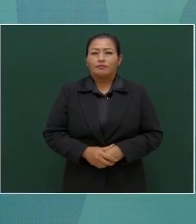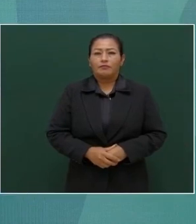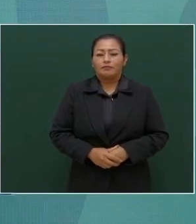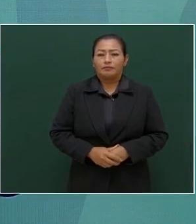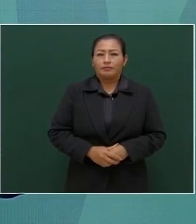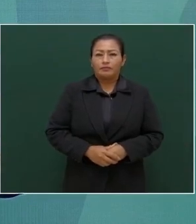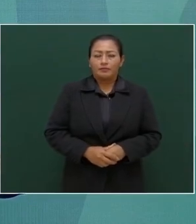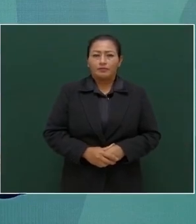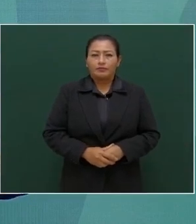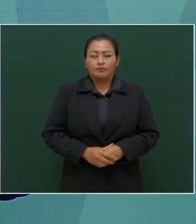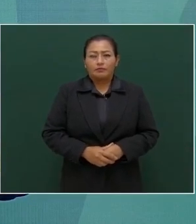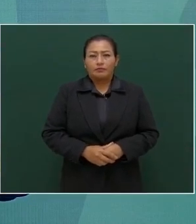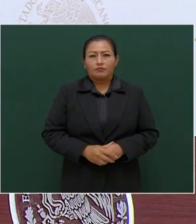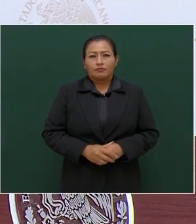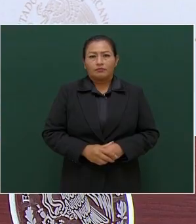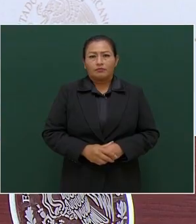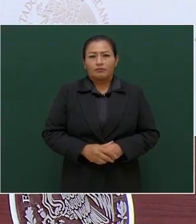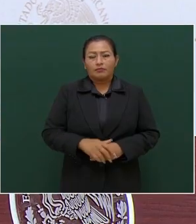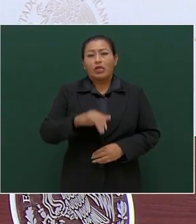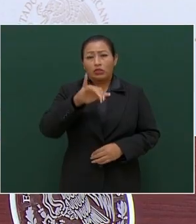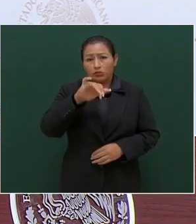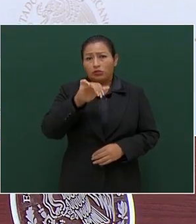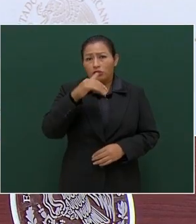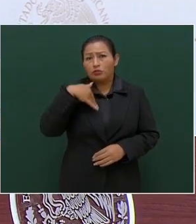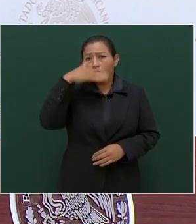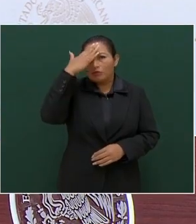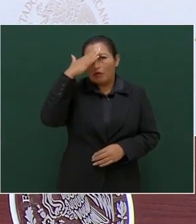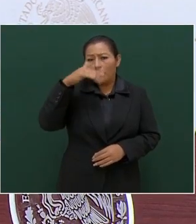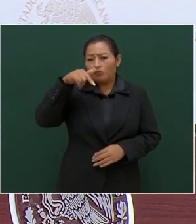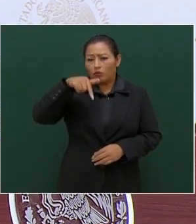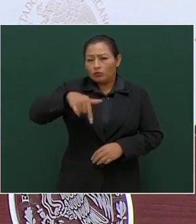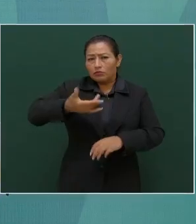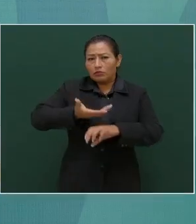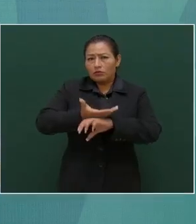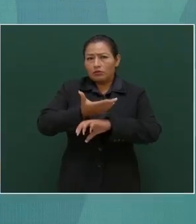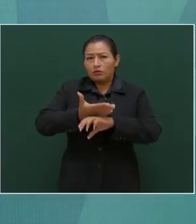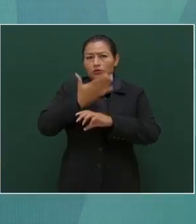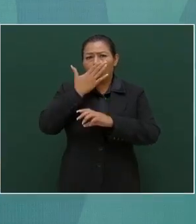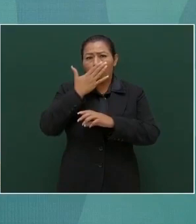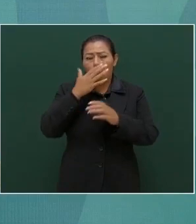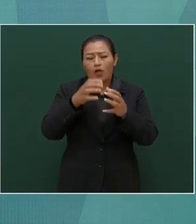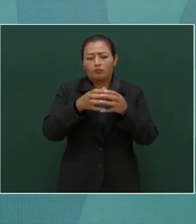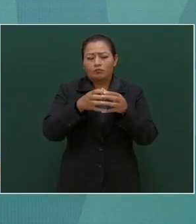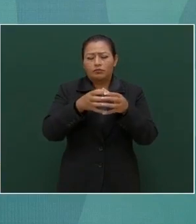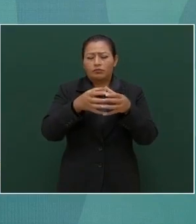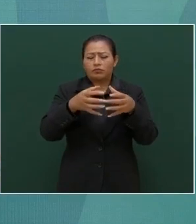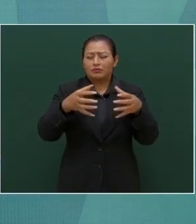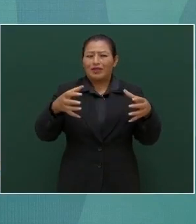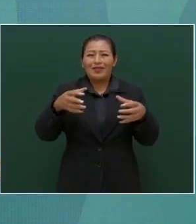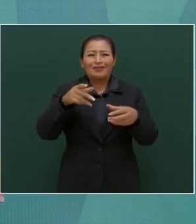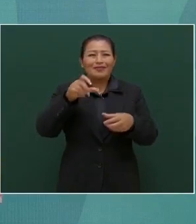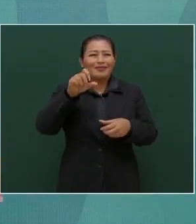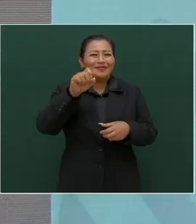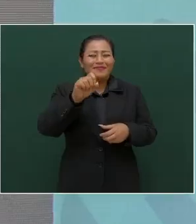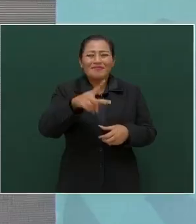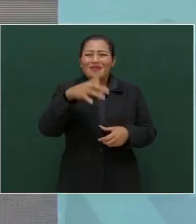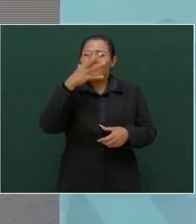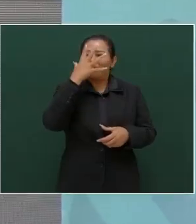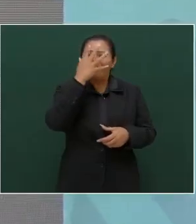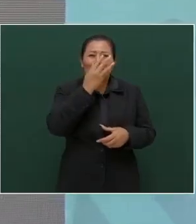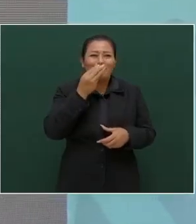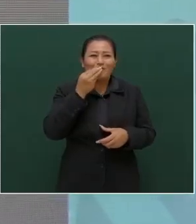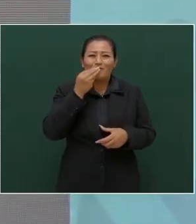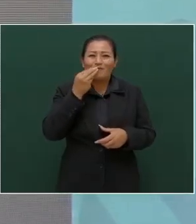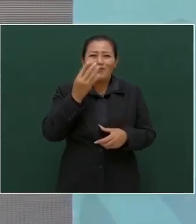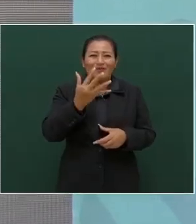pues sí, Sonora es un estado grande, grandioso,